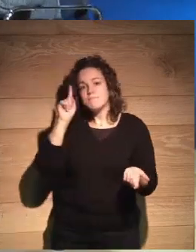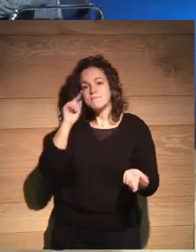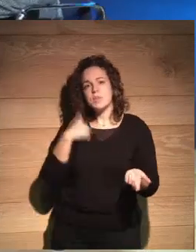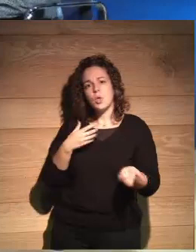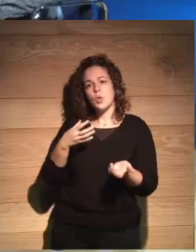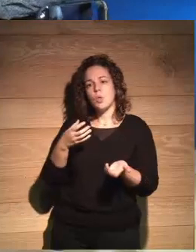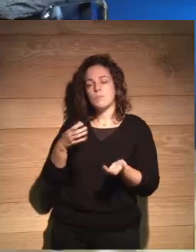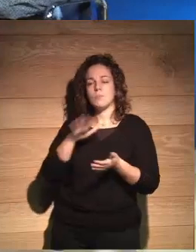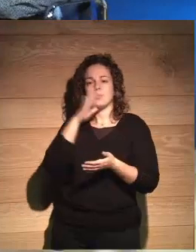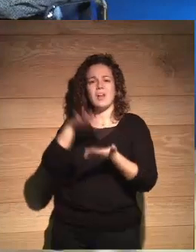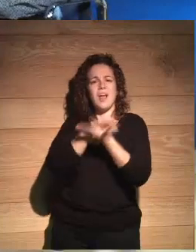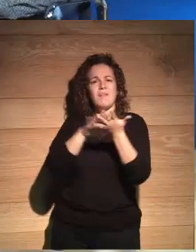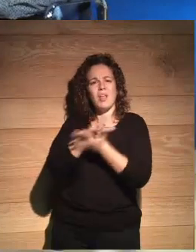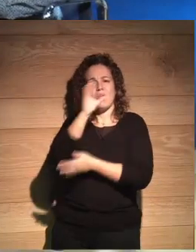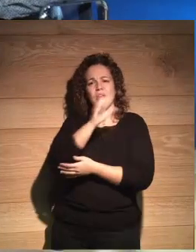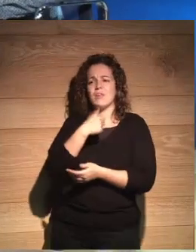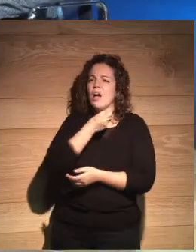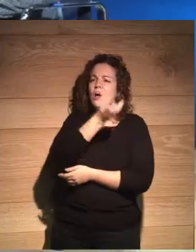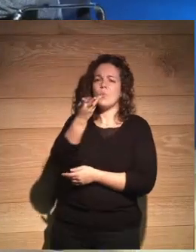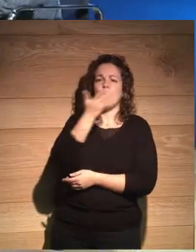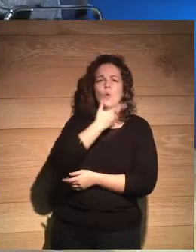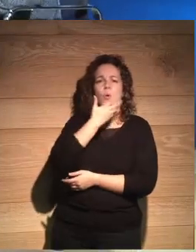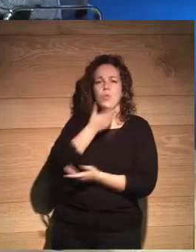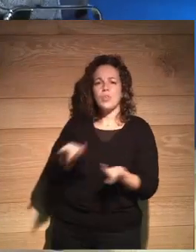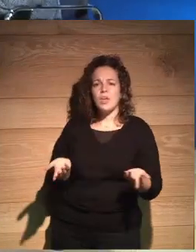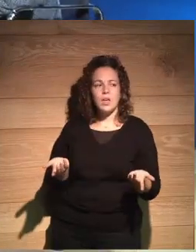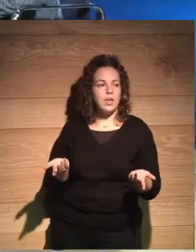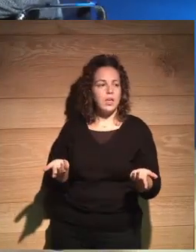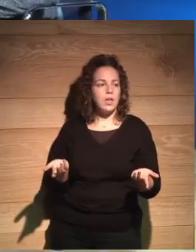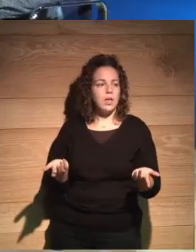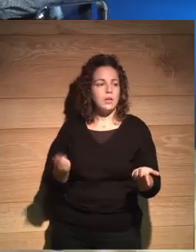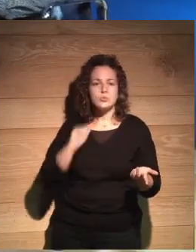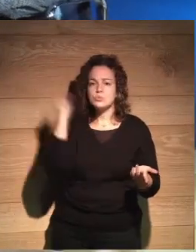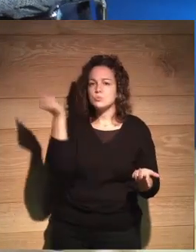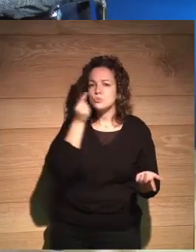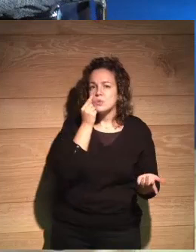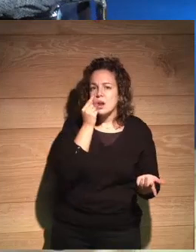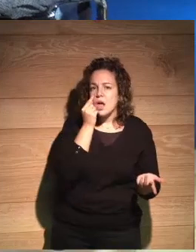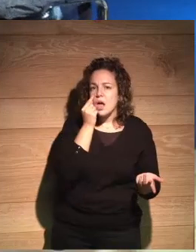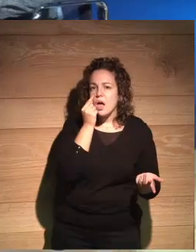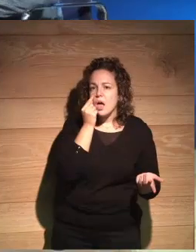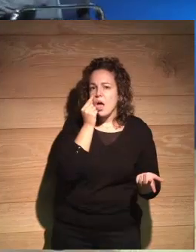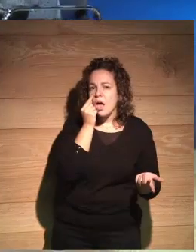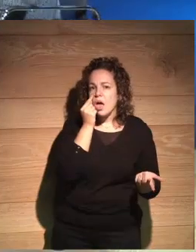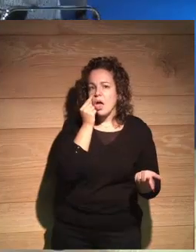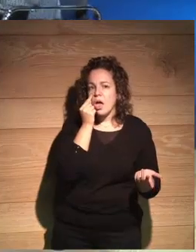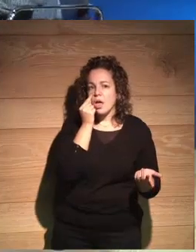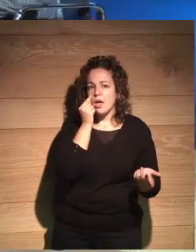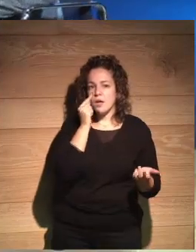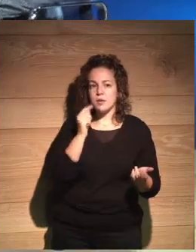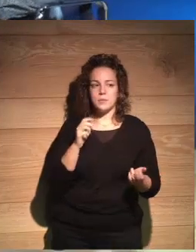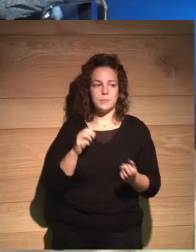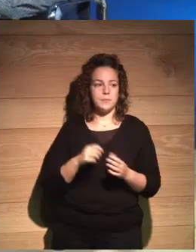Estamos hablando de una científica. ¿Alguien de aquí conoce a Pilar de la Cierva? ¿Le sonaba Pilar de la Cierva antes de llegar nosotros aquí? Pilar de la